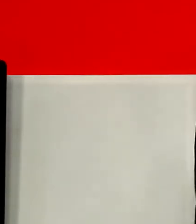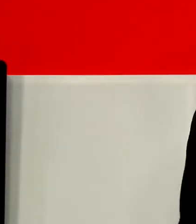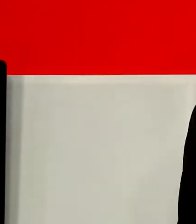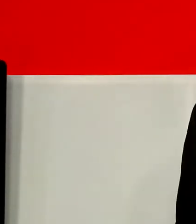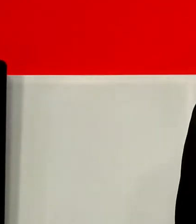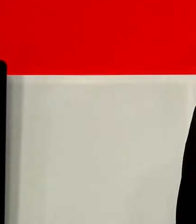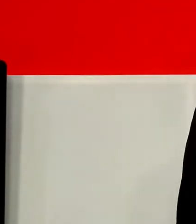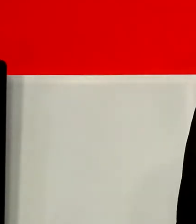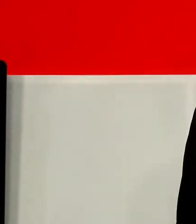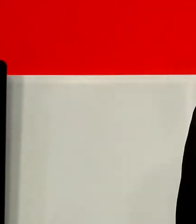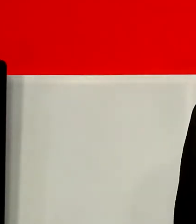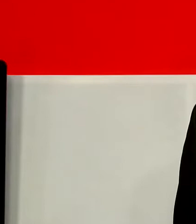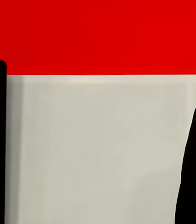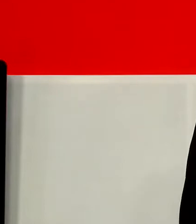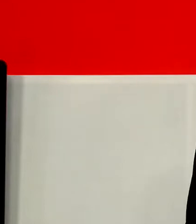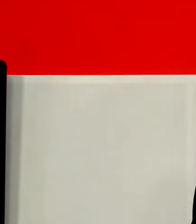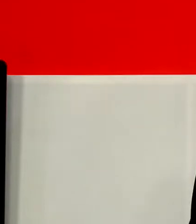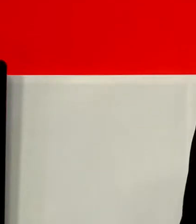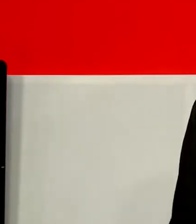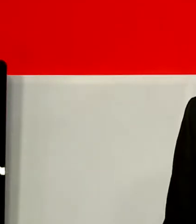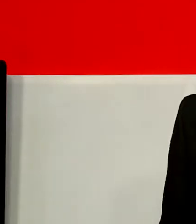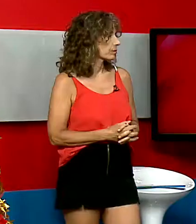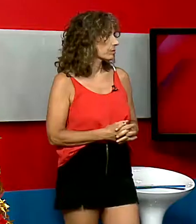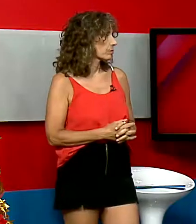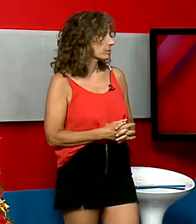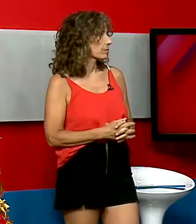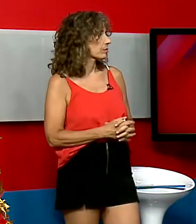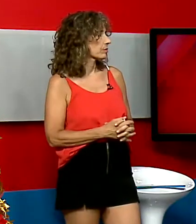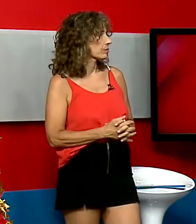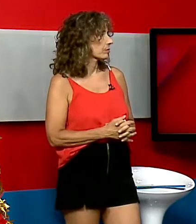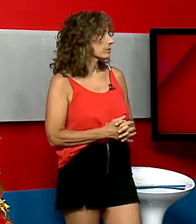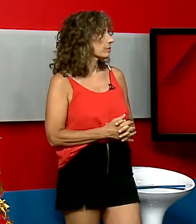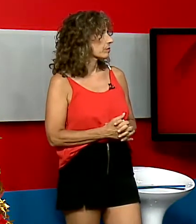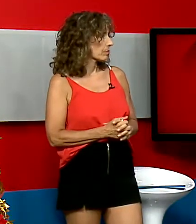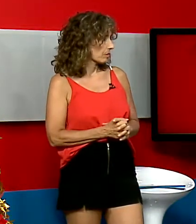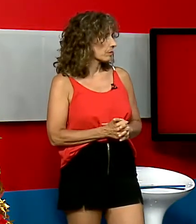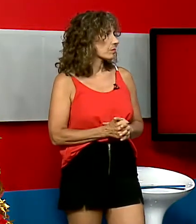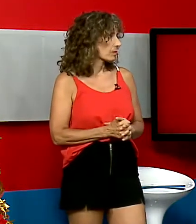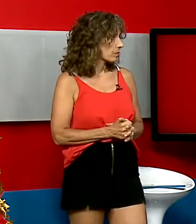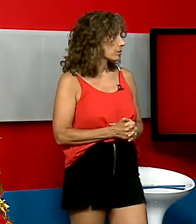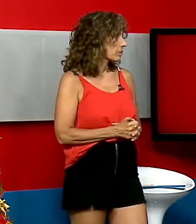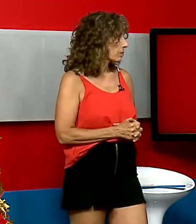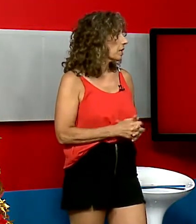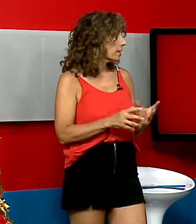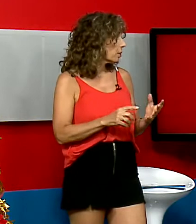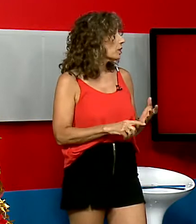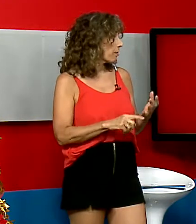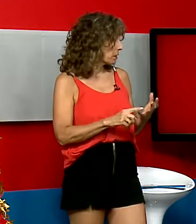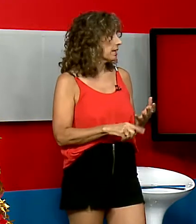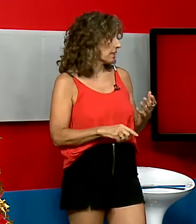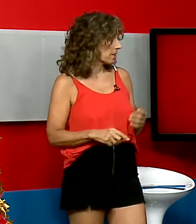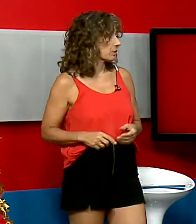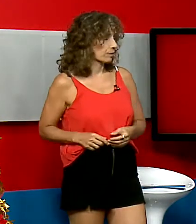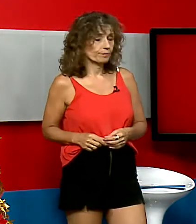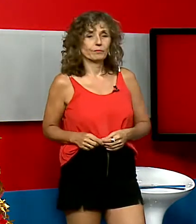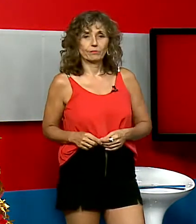permanente por parte de los diferentes organismos en relación a este tema, el crecimiento de la violencia doméstica. Y esto estaba vinculado indudablemente con que las familias debían permanecer